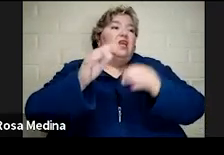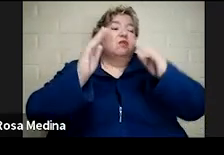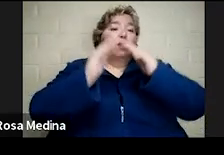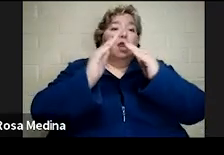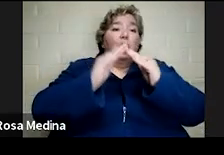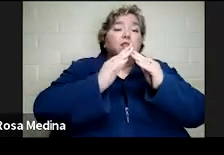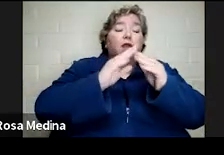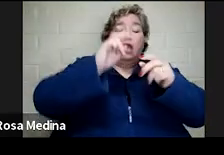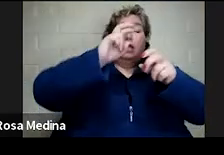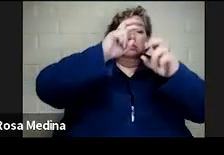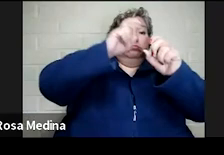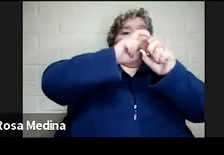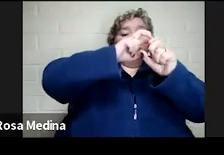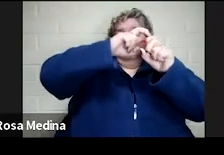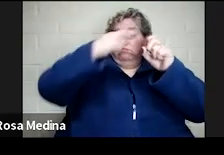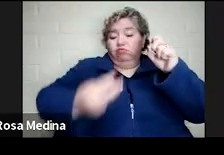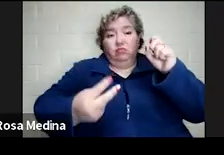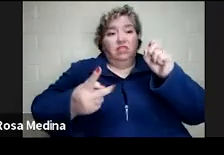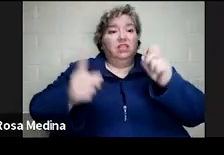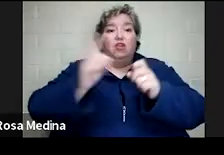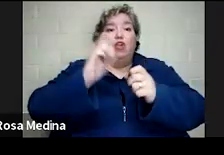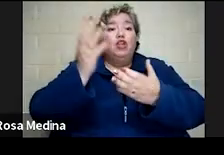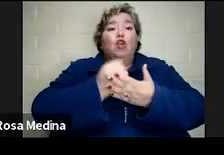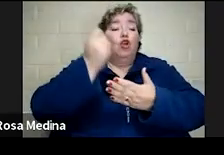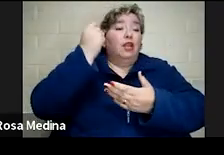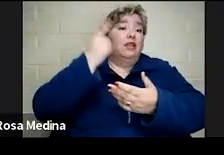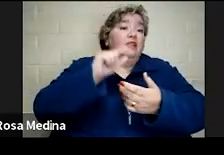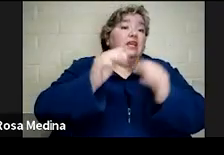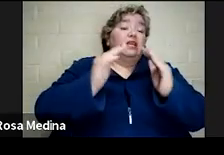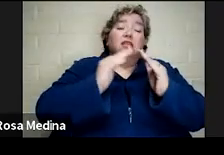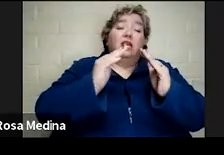y no logra entender que es un peligro tirarse de la casa del árbol.